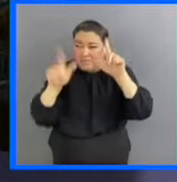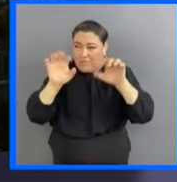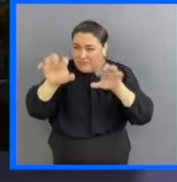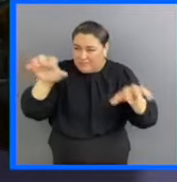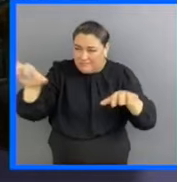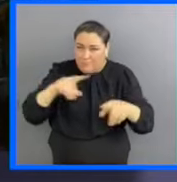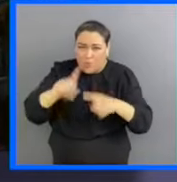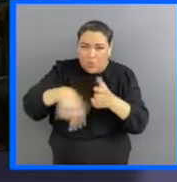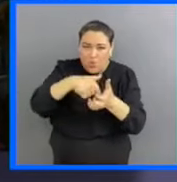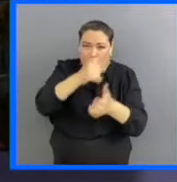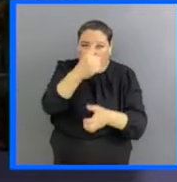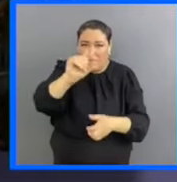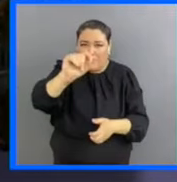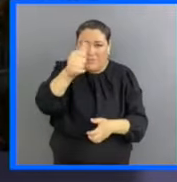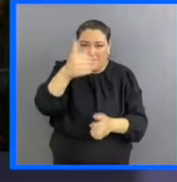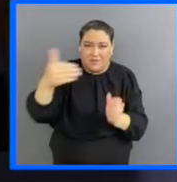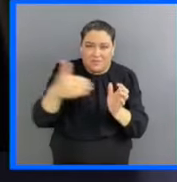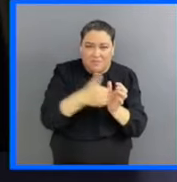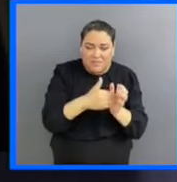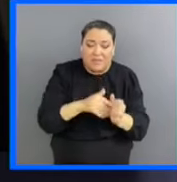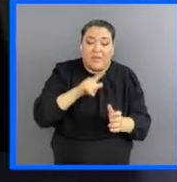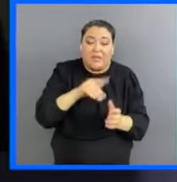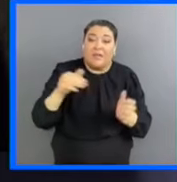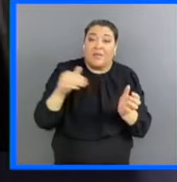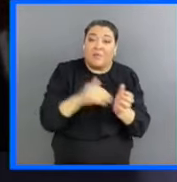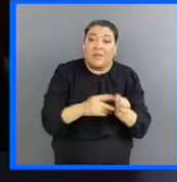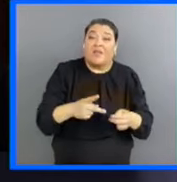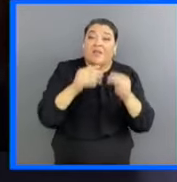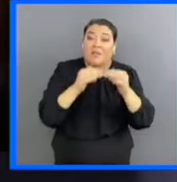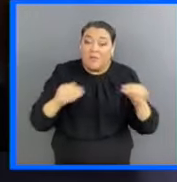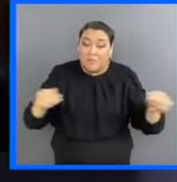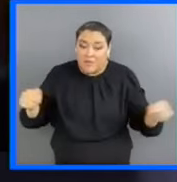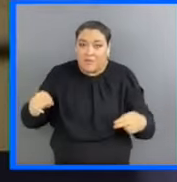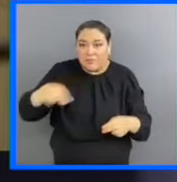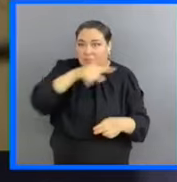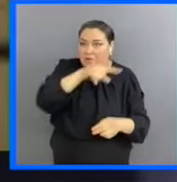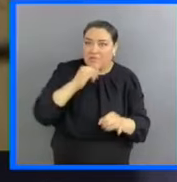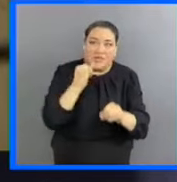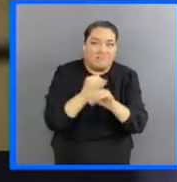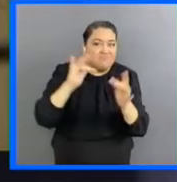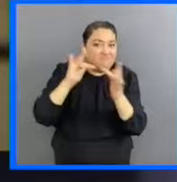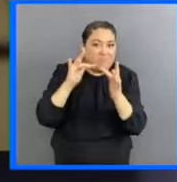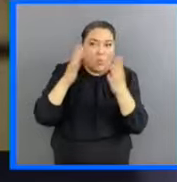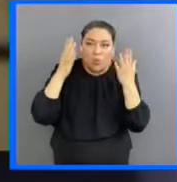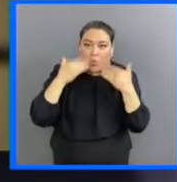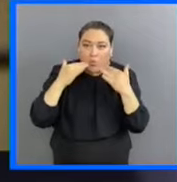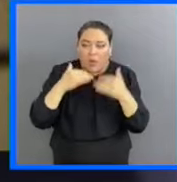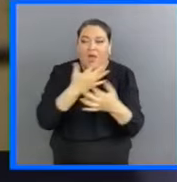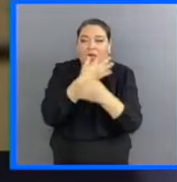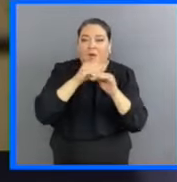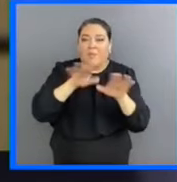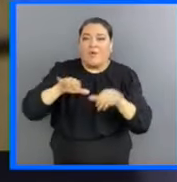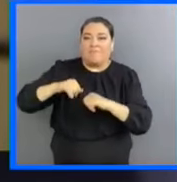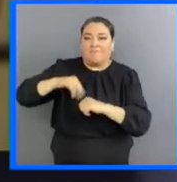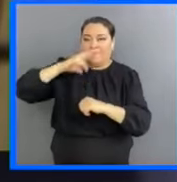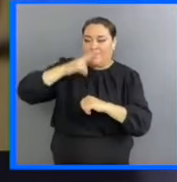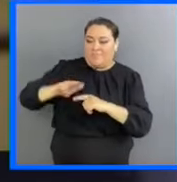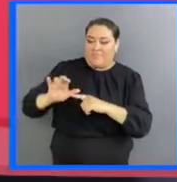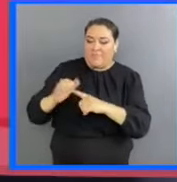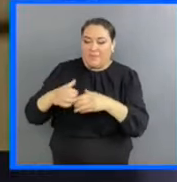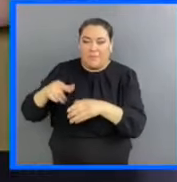y 17,000 kilómetros de carretera que no cuentan con internet, precisó la titular de la comisión, Norma